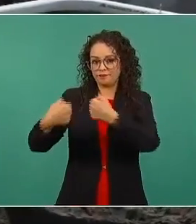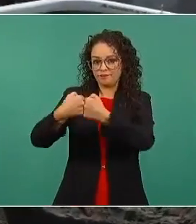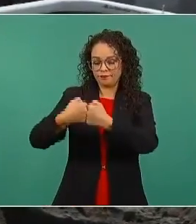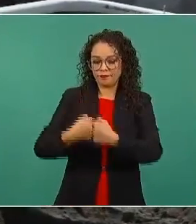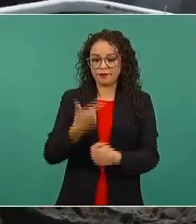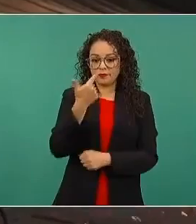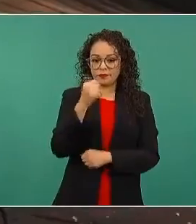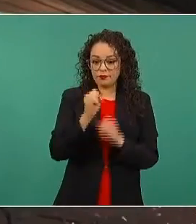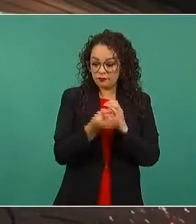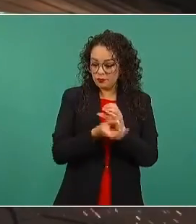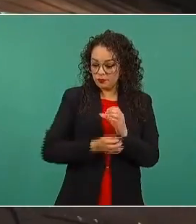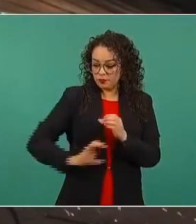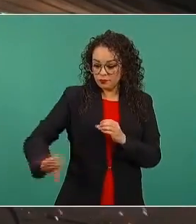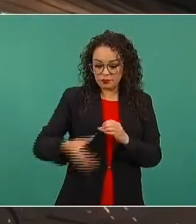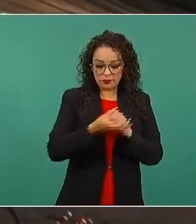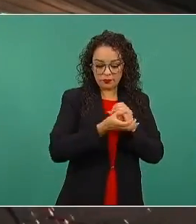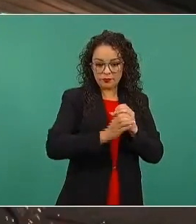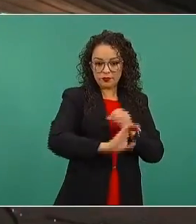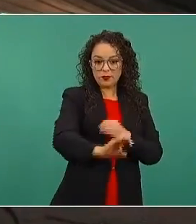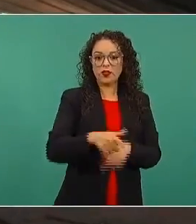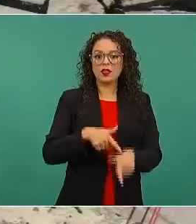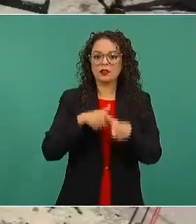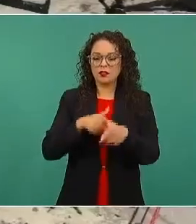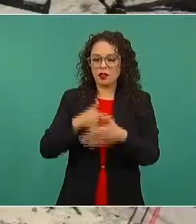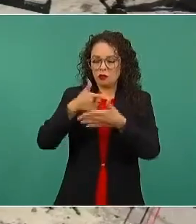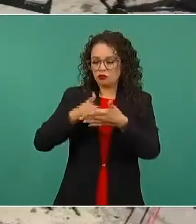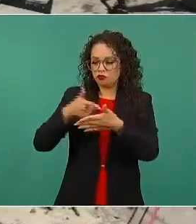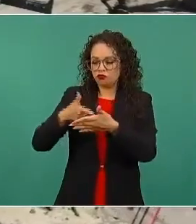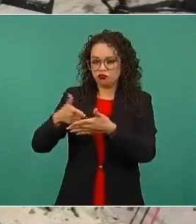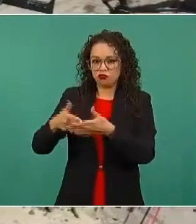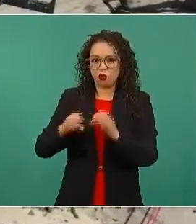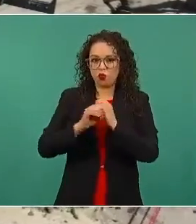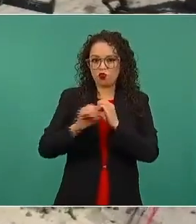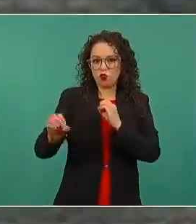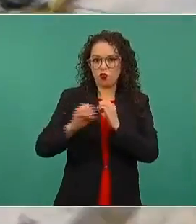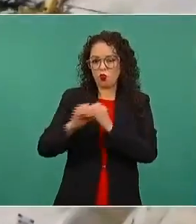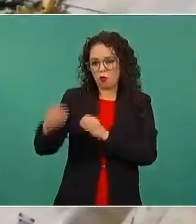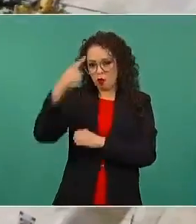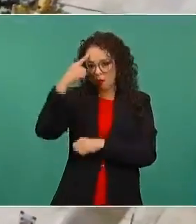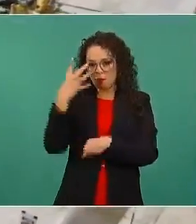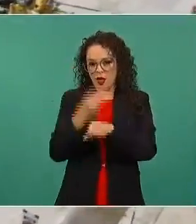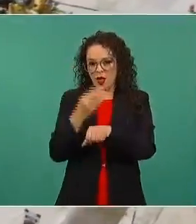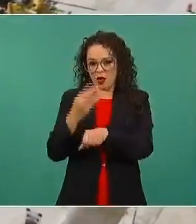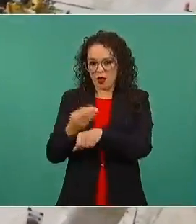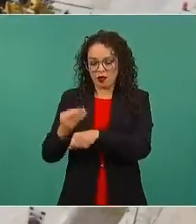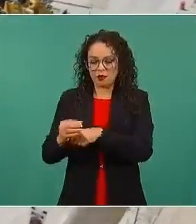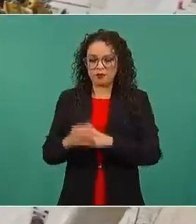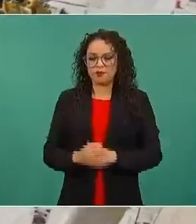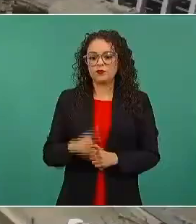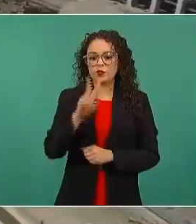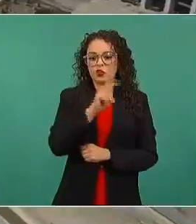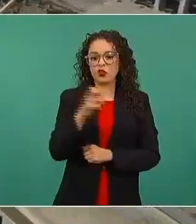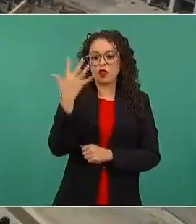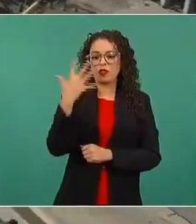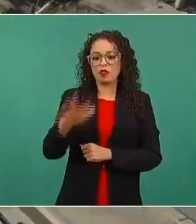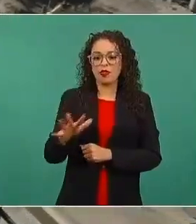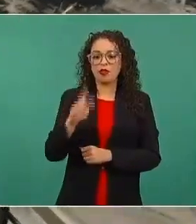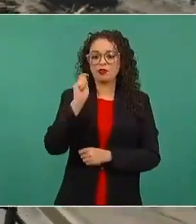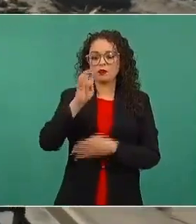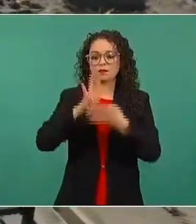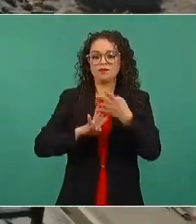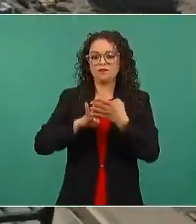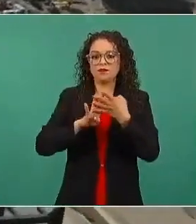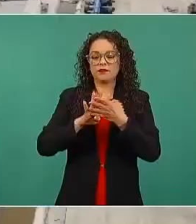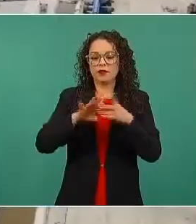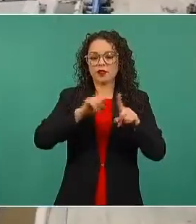y acueducto, continúa el bajado y soldadura de tubería en los sitios correspondientes. Se han montado 210 marcos de acero estructural en